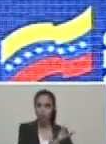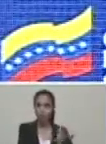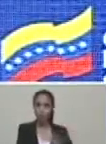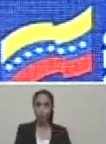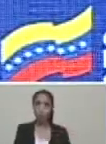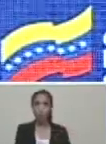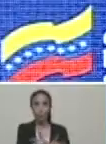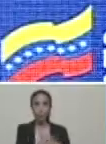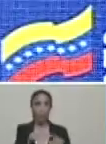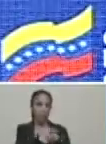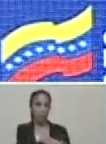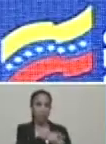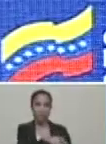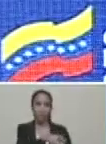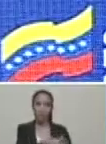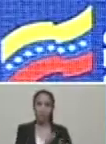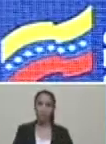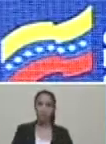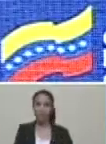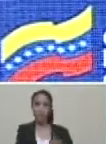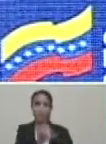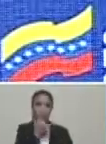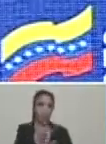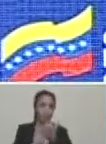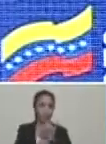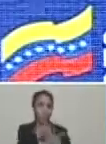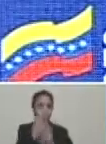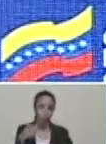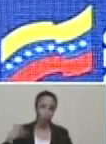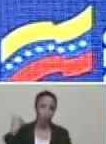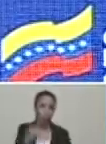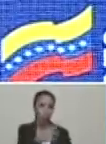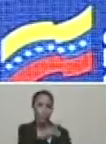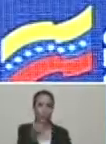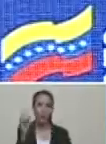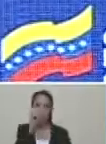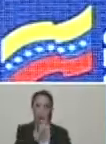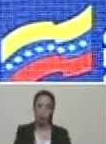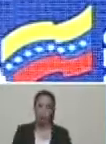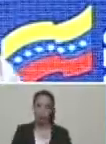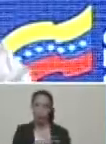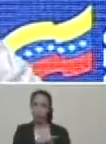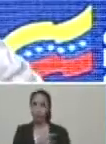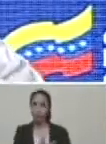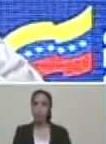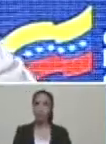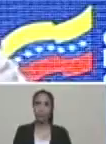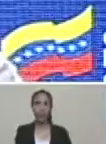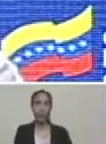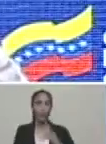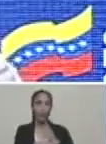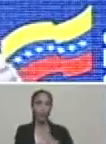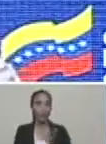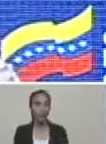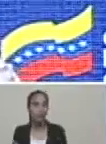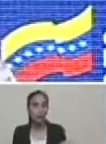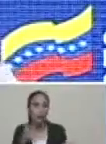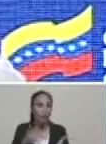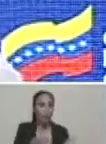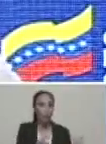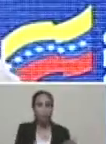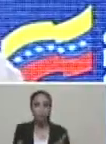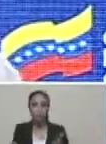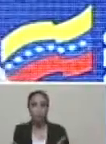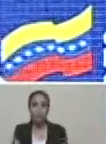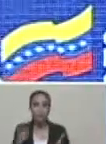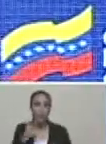de derrota en derrota, de fracaso en fracaso durante 20 años. Y ahora están en un callejón sin salida, dándose